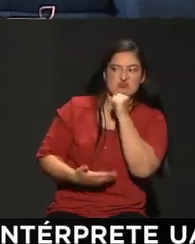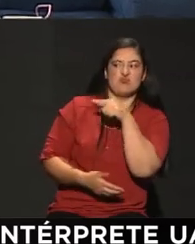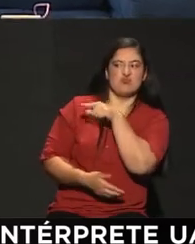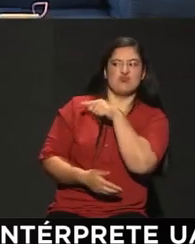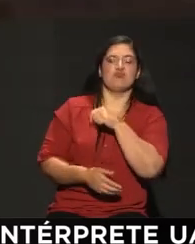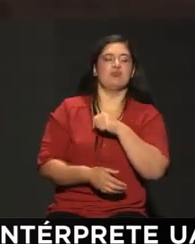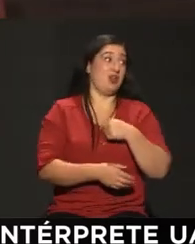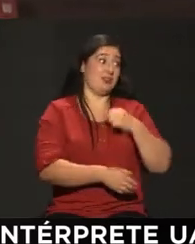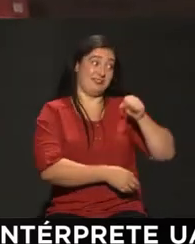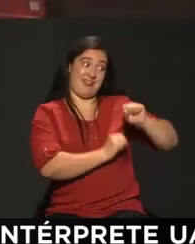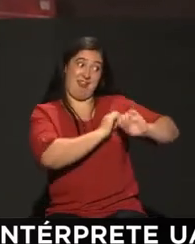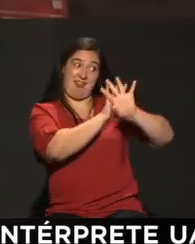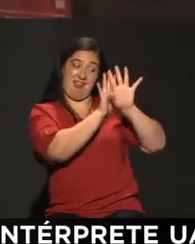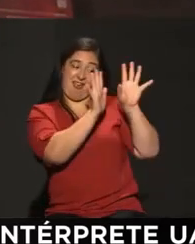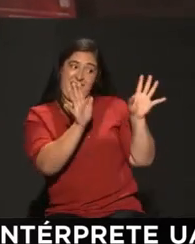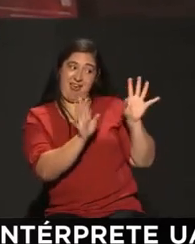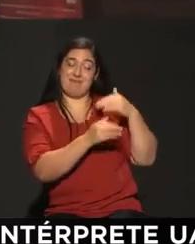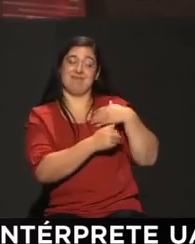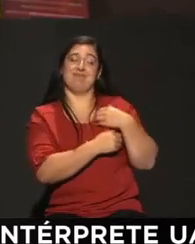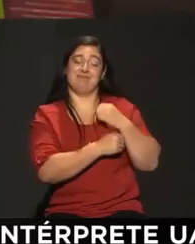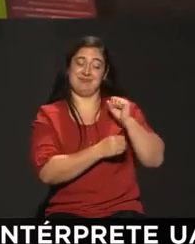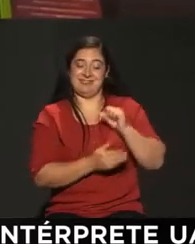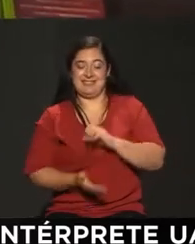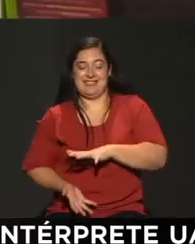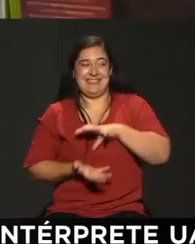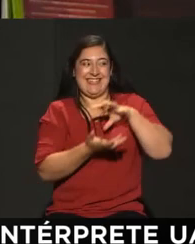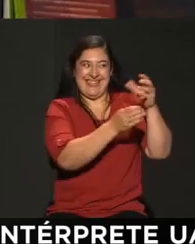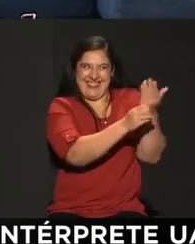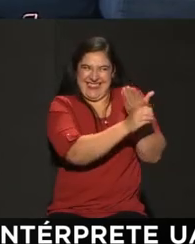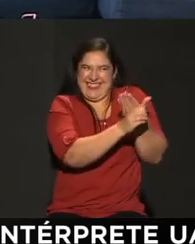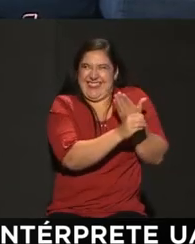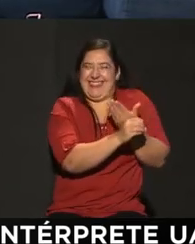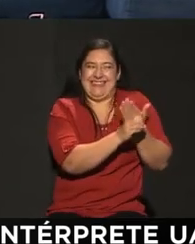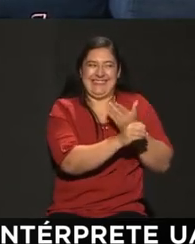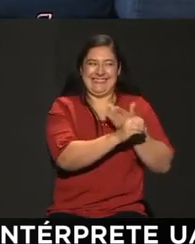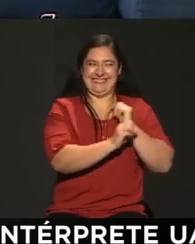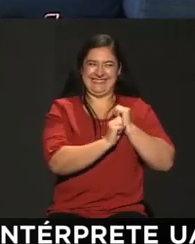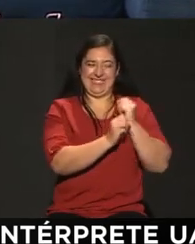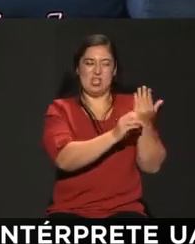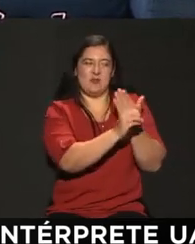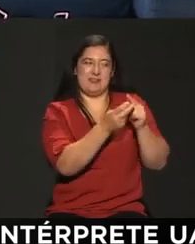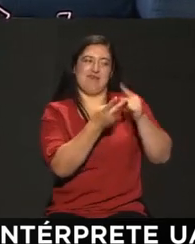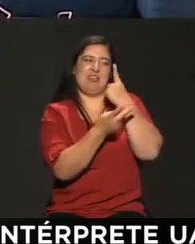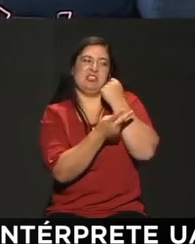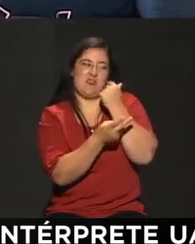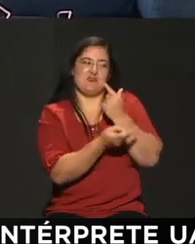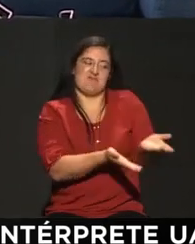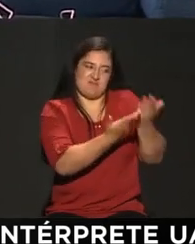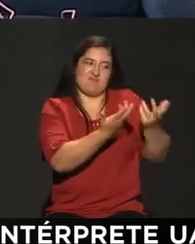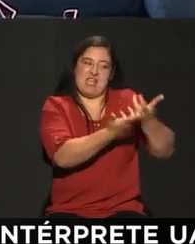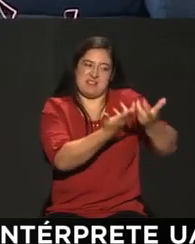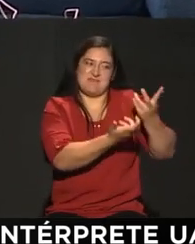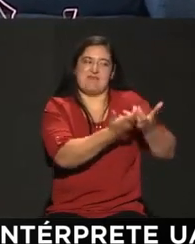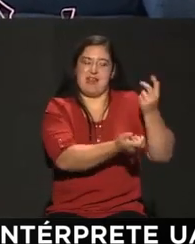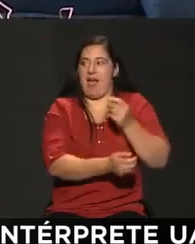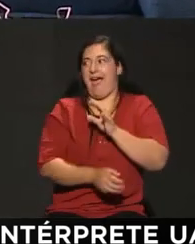Por supuesto. Bueno. También te traje por aquí un tomate. Un tomate y una cebolla para que haga ensalada.